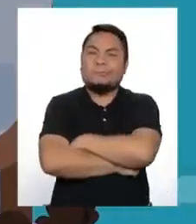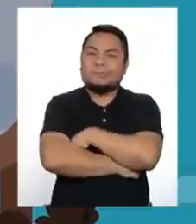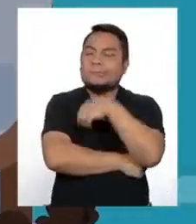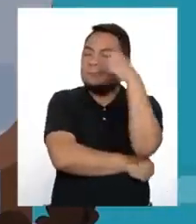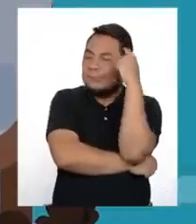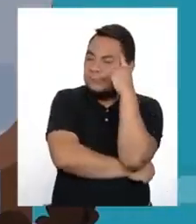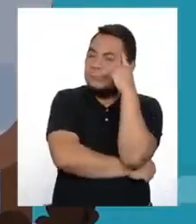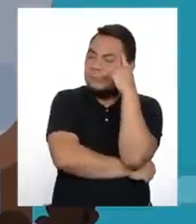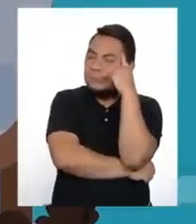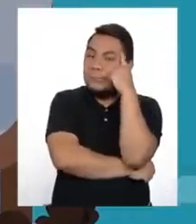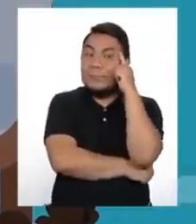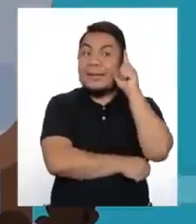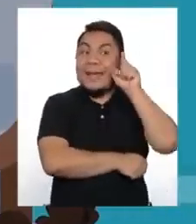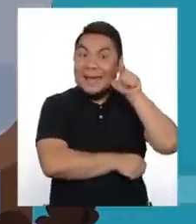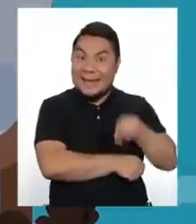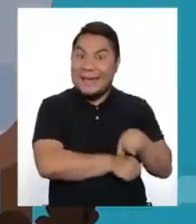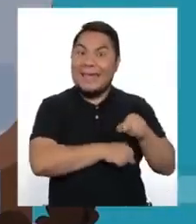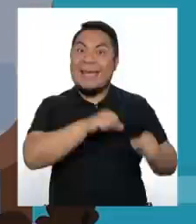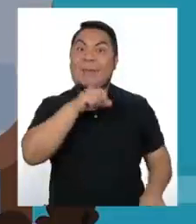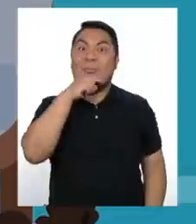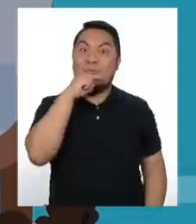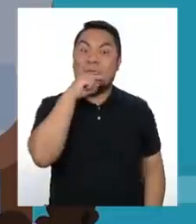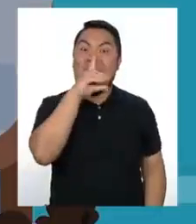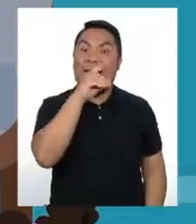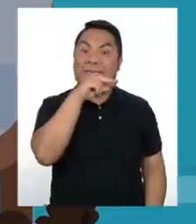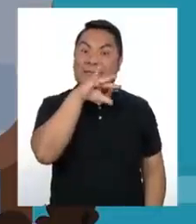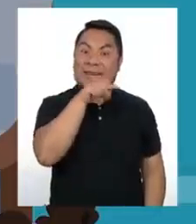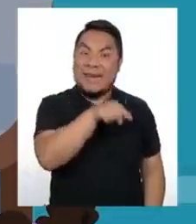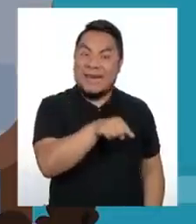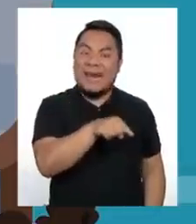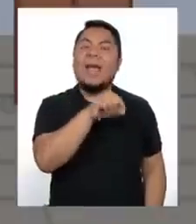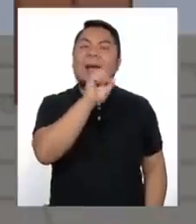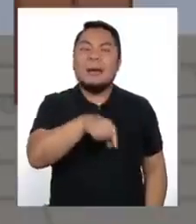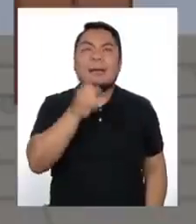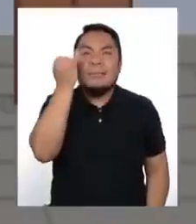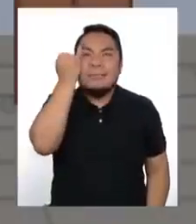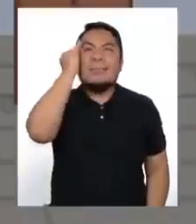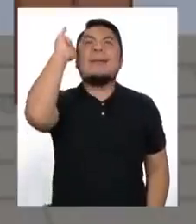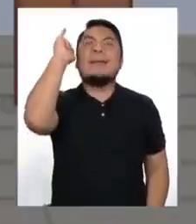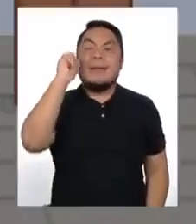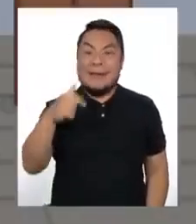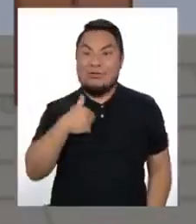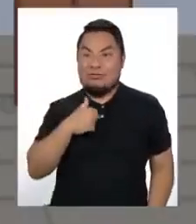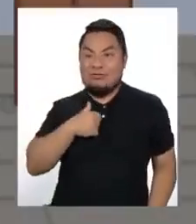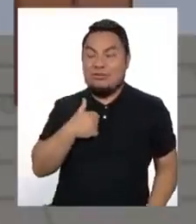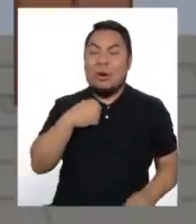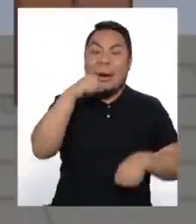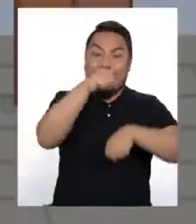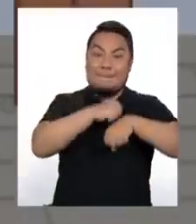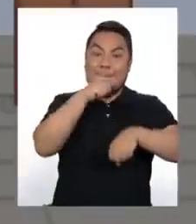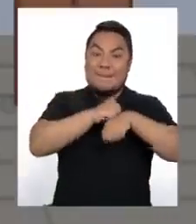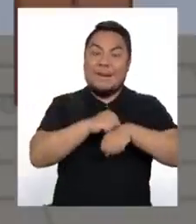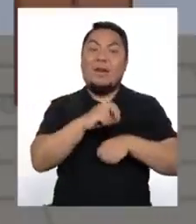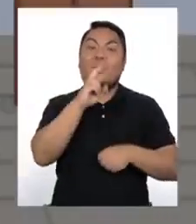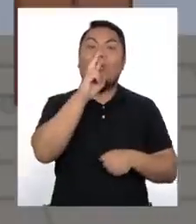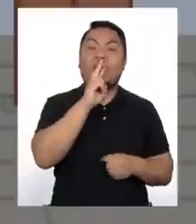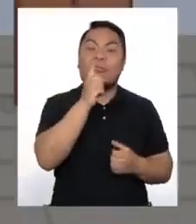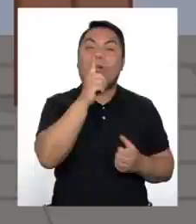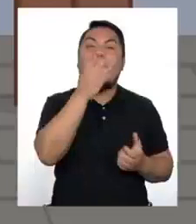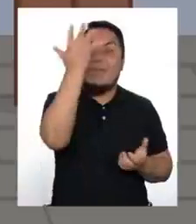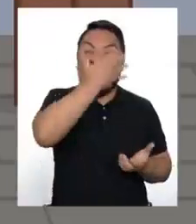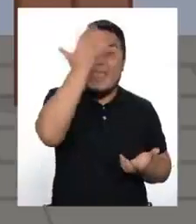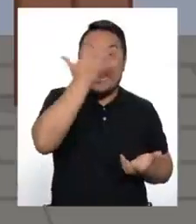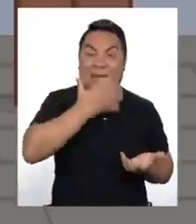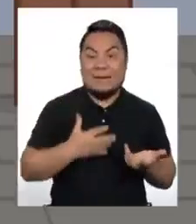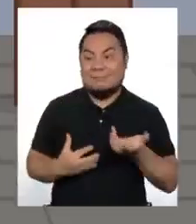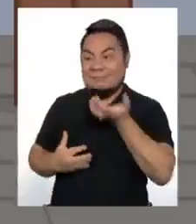A Andrea se le ha ocurrido una idea. Ella le dará 3 piedras negras por cada piedra roja que Tomás